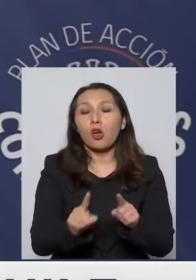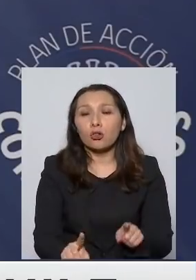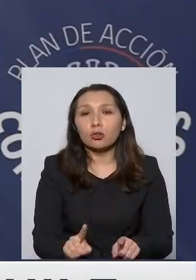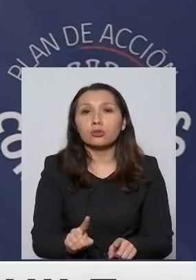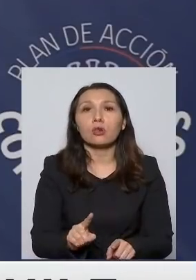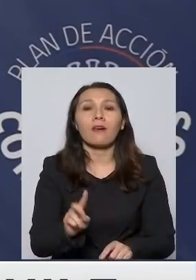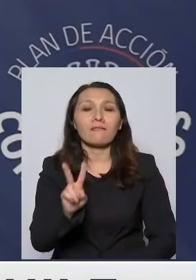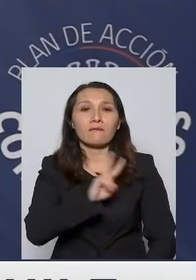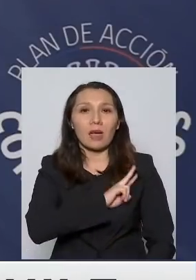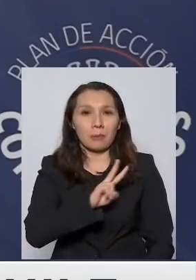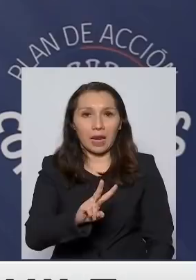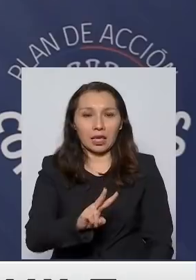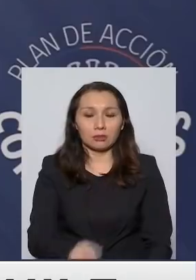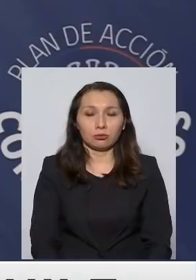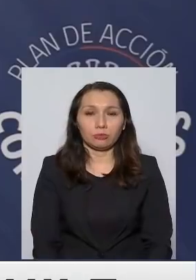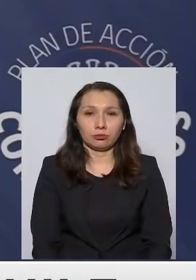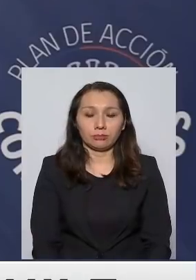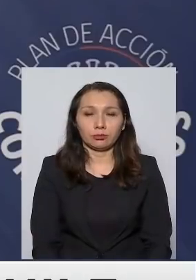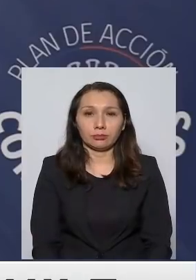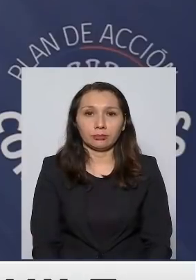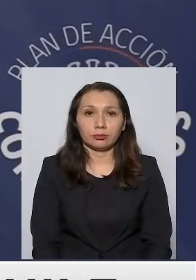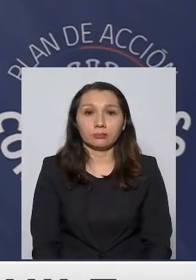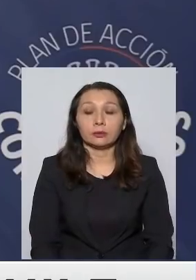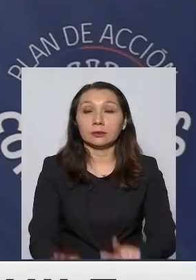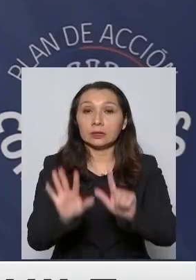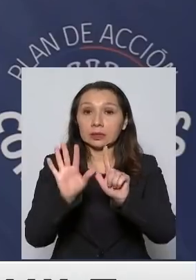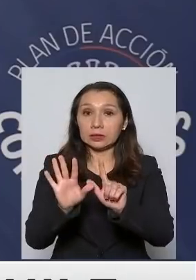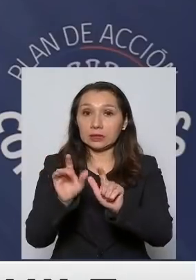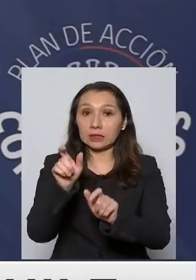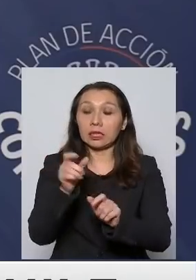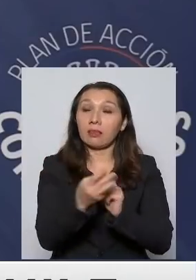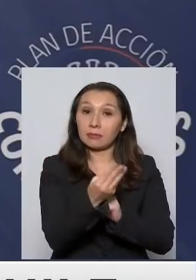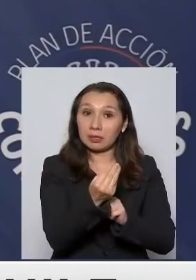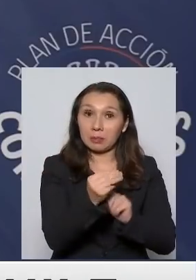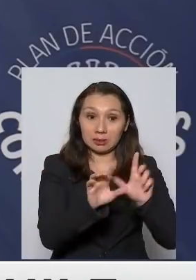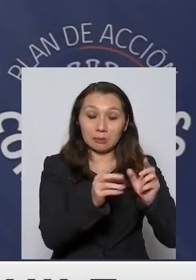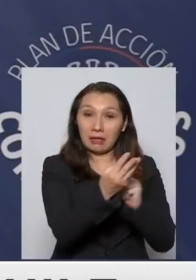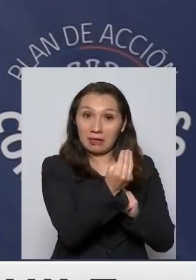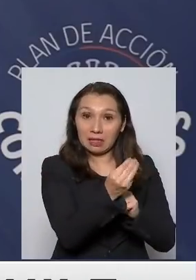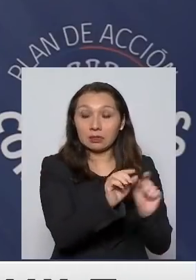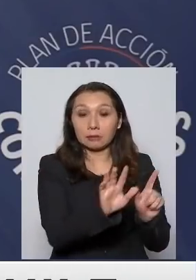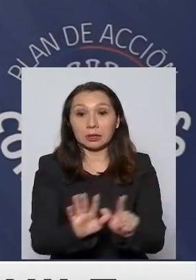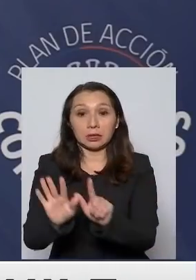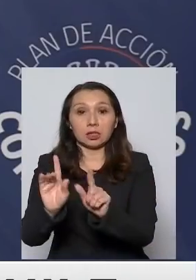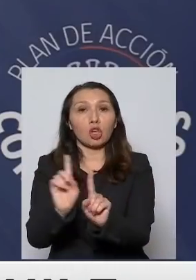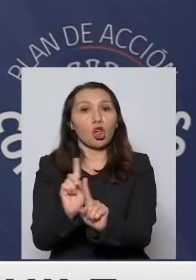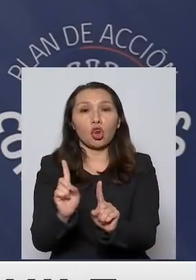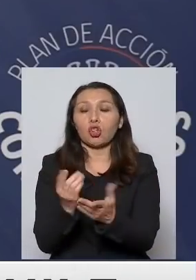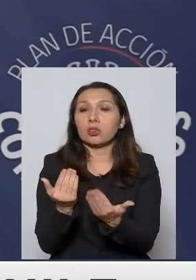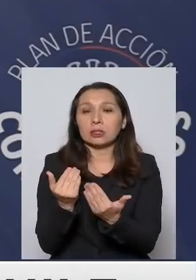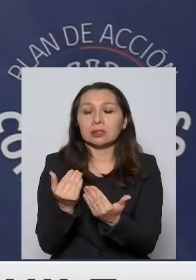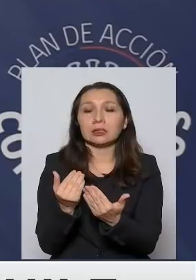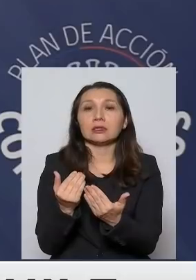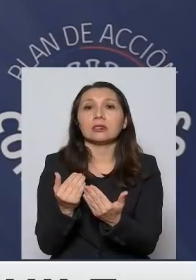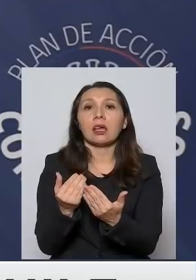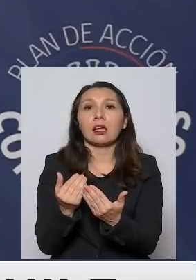de Valparaíso. 7 de estas 13 personas no requirieron